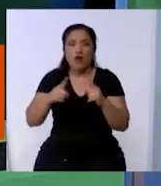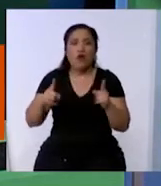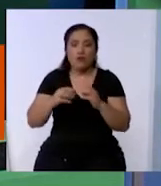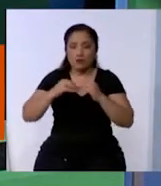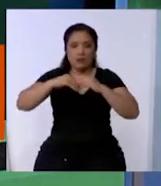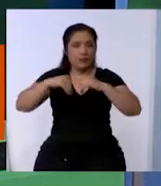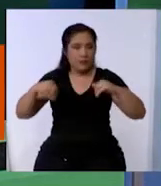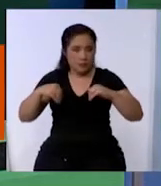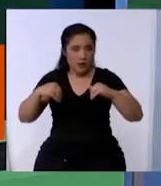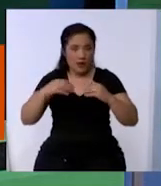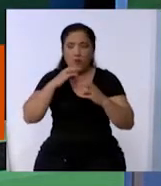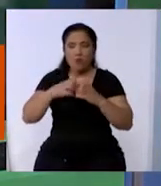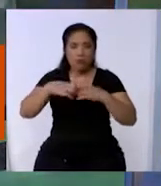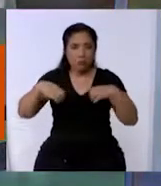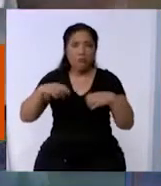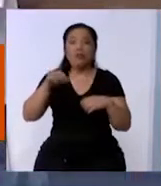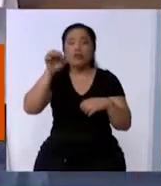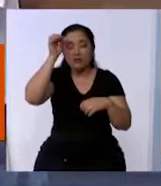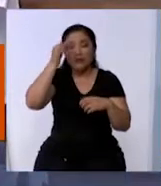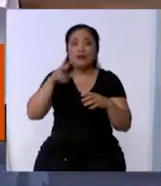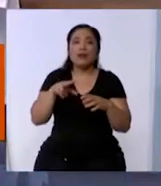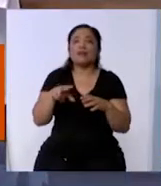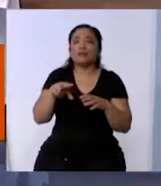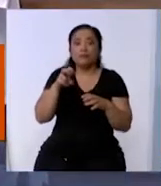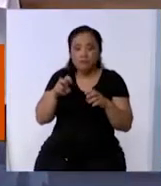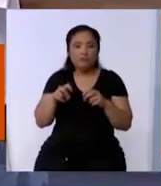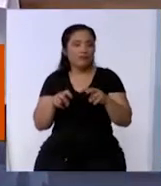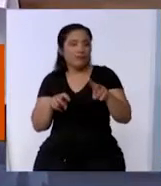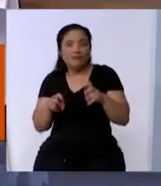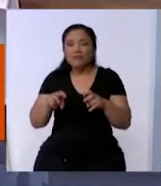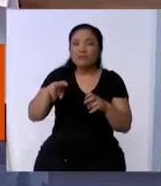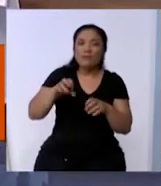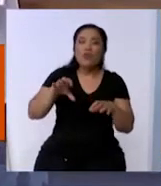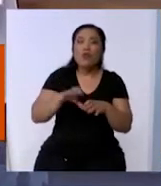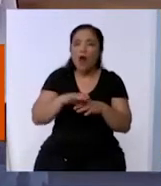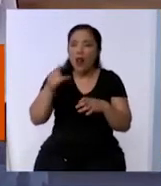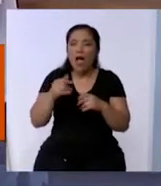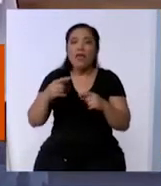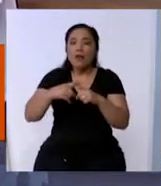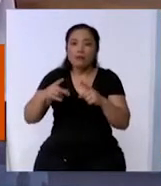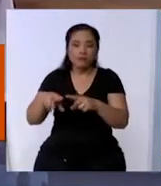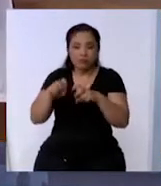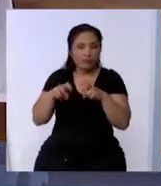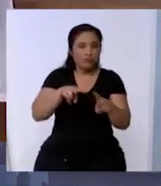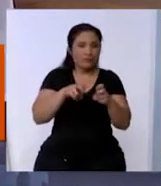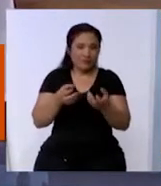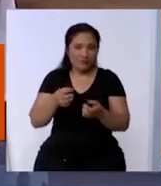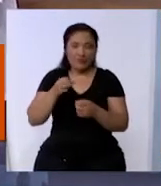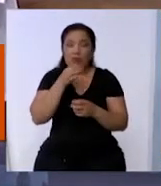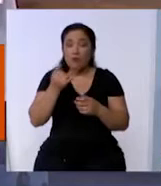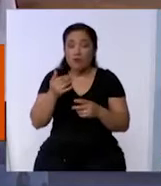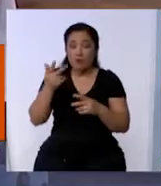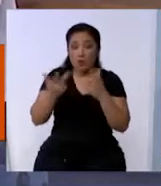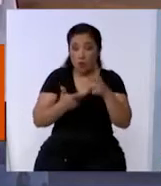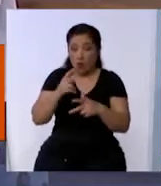corriente eléctrica es la manera de atraer a las partículas que tienen la misma carga. En este caso, la que es de color verde atrae